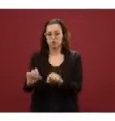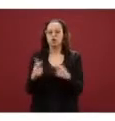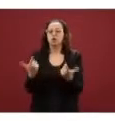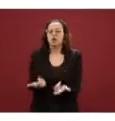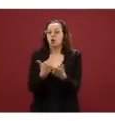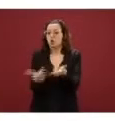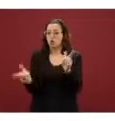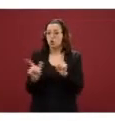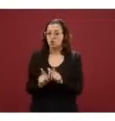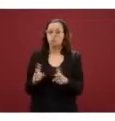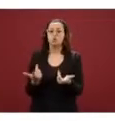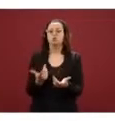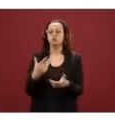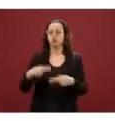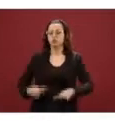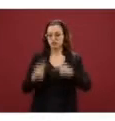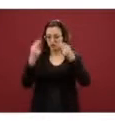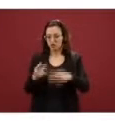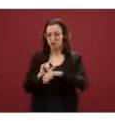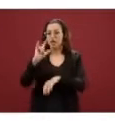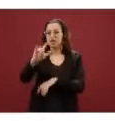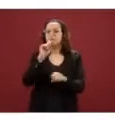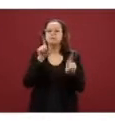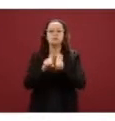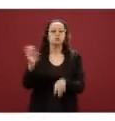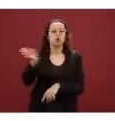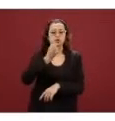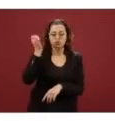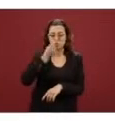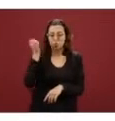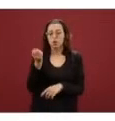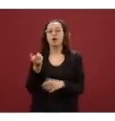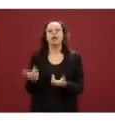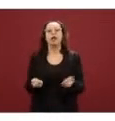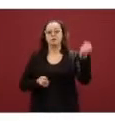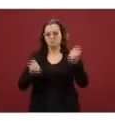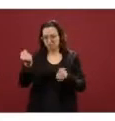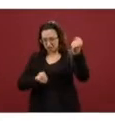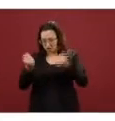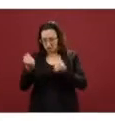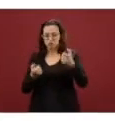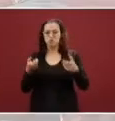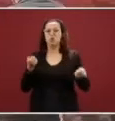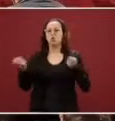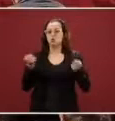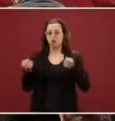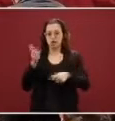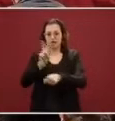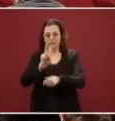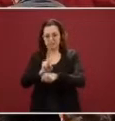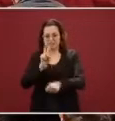operan en el país, los colegios tanto de pilotos, ingenieros en aeronáutica y controladores de vuelo. La siguiente, por favor.